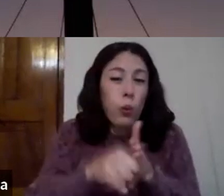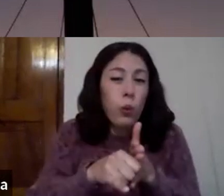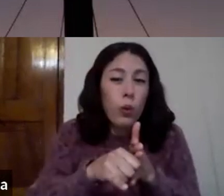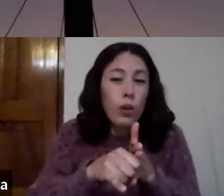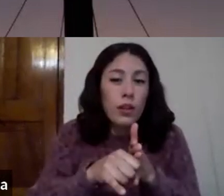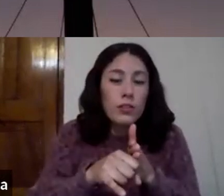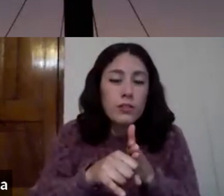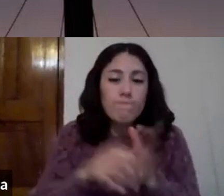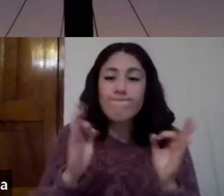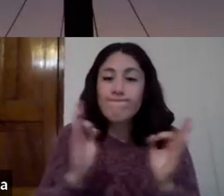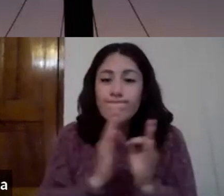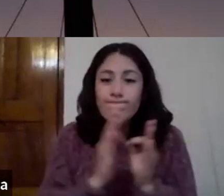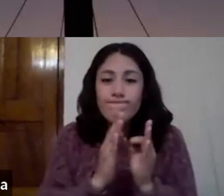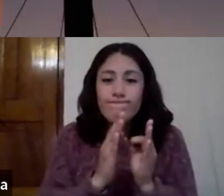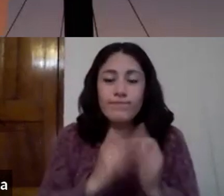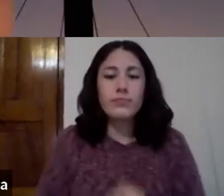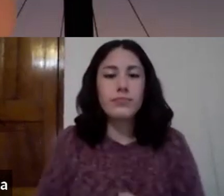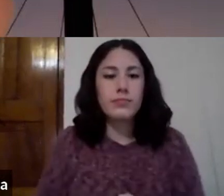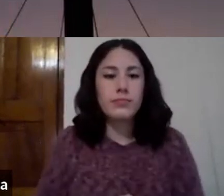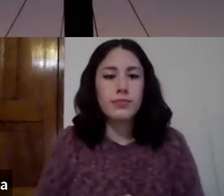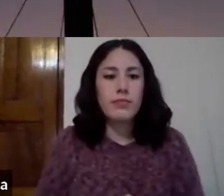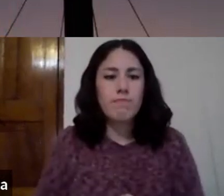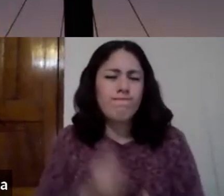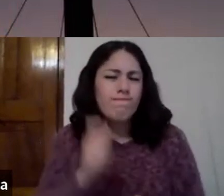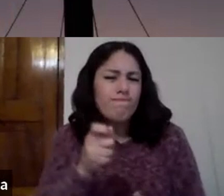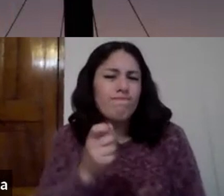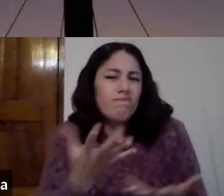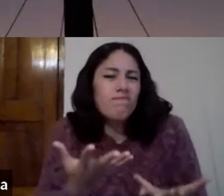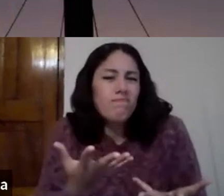Es decir, a estar más atento o atenta